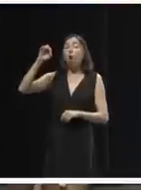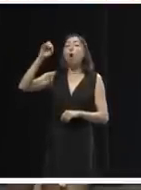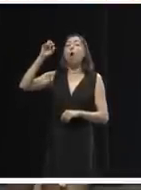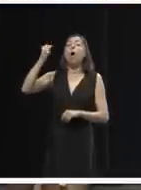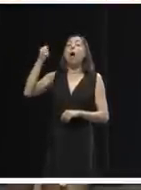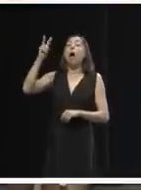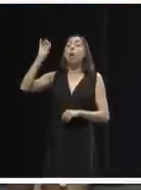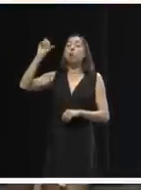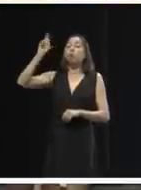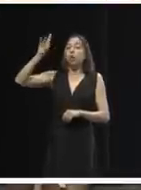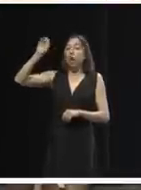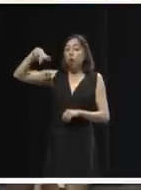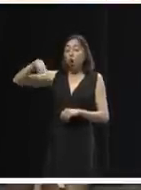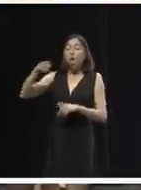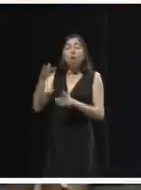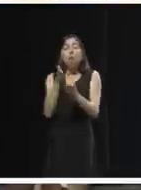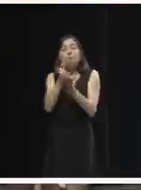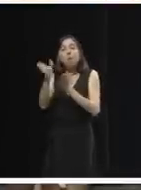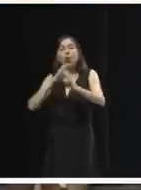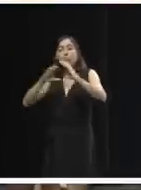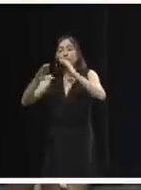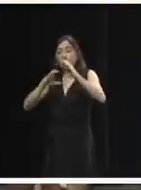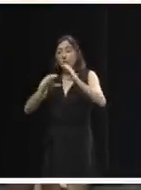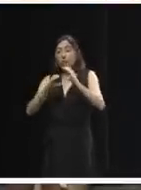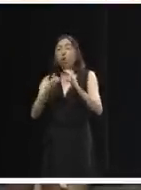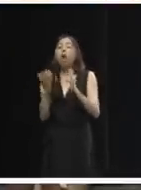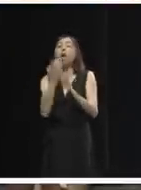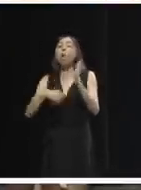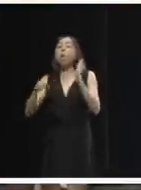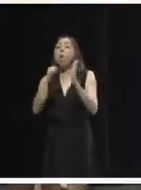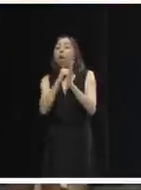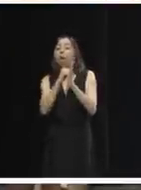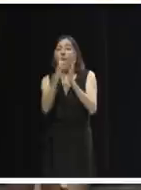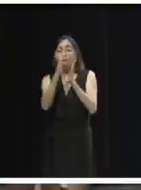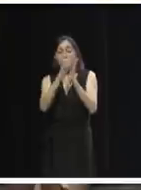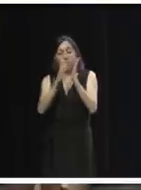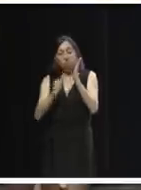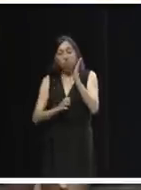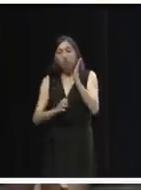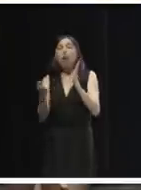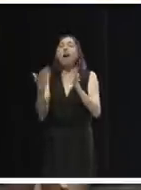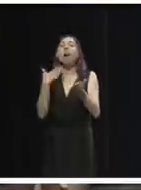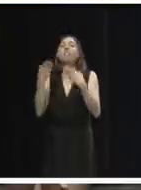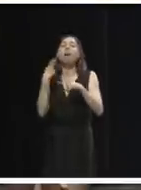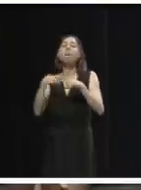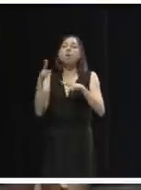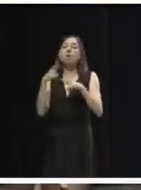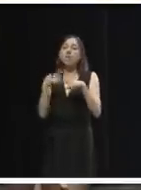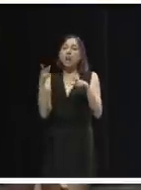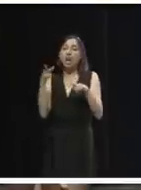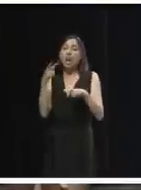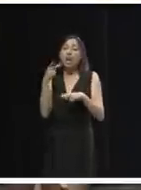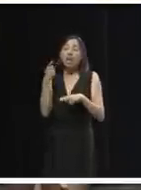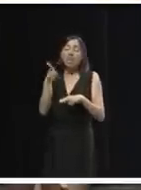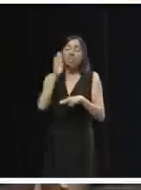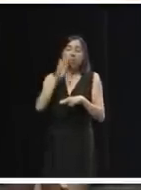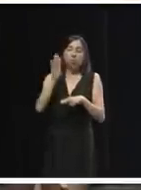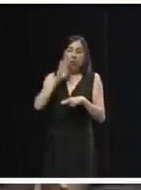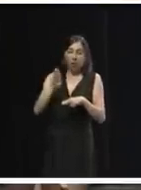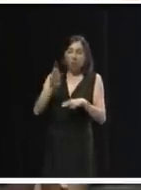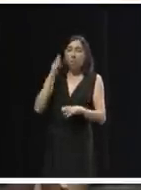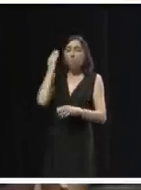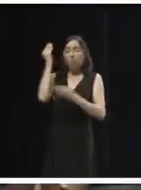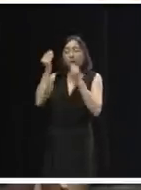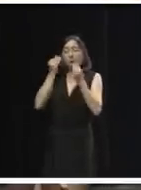de comunicación, escribía un artículo y hablaba de la política sucia. Yo creo que la política convertida